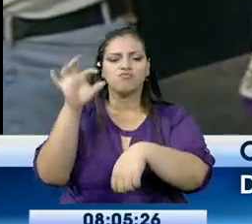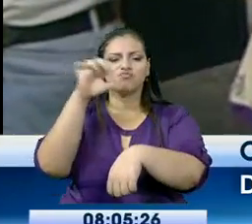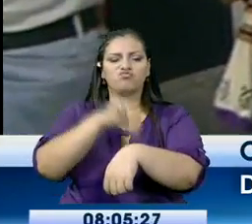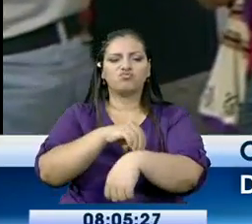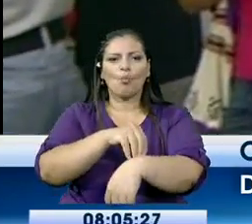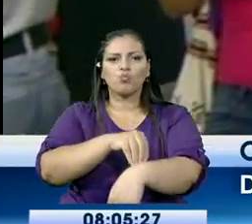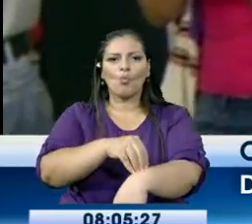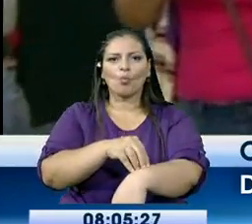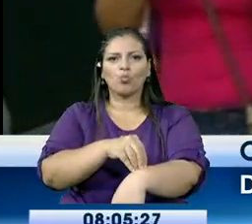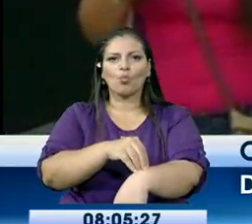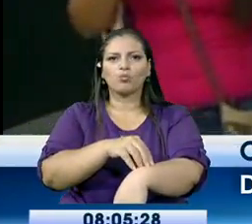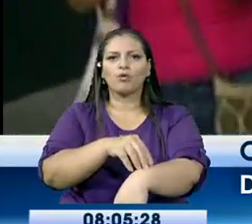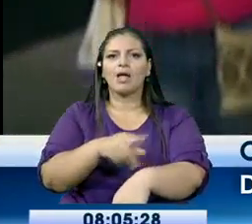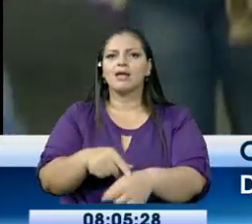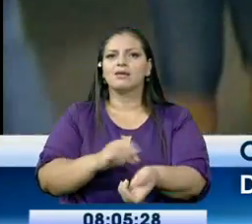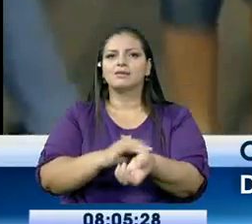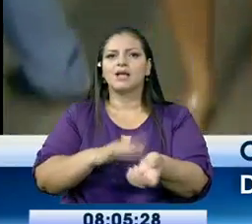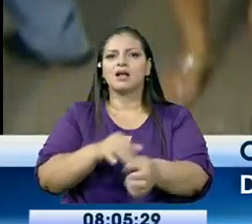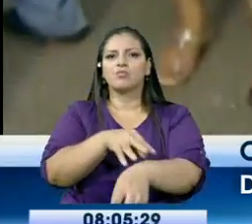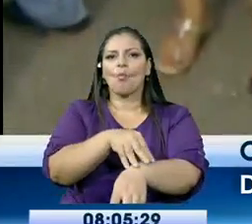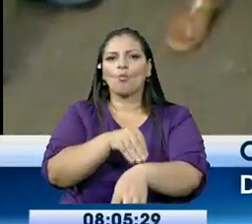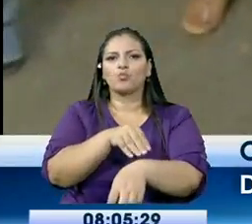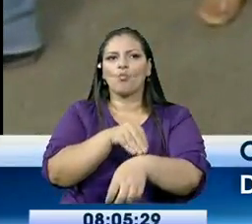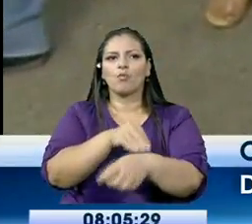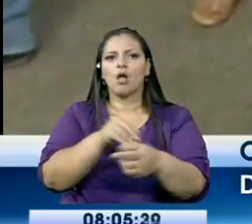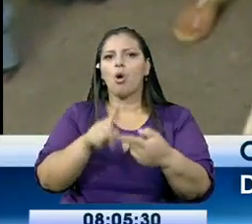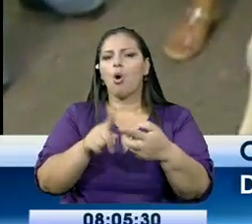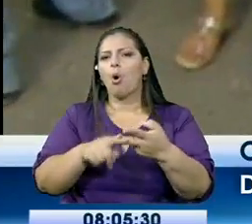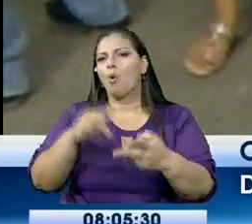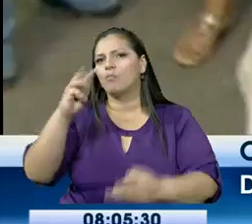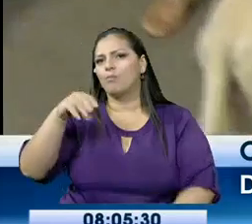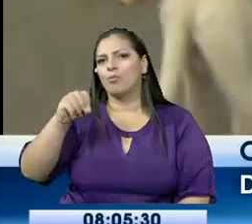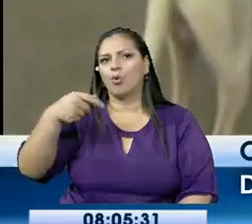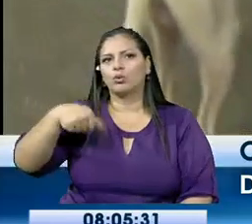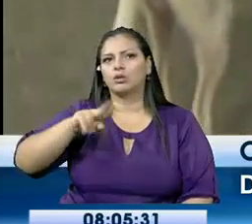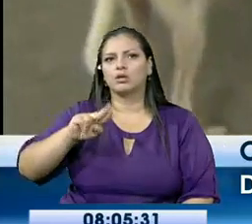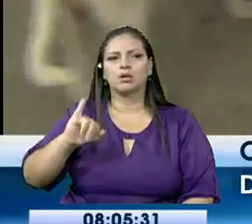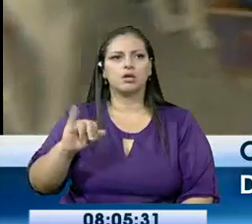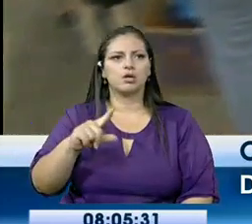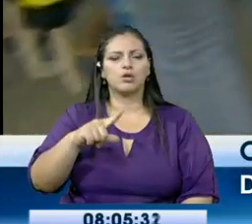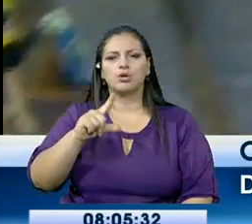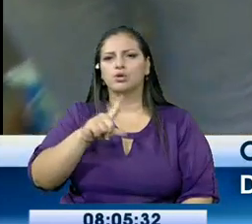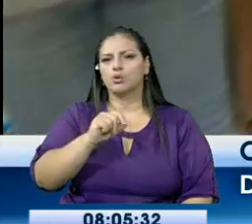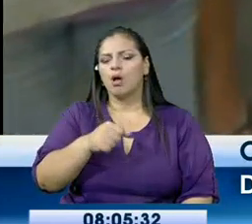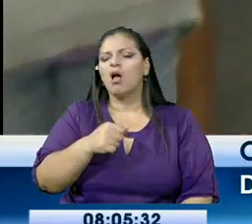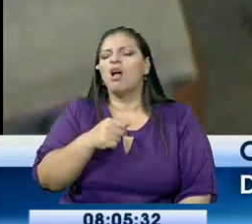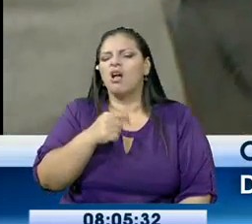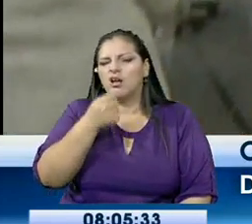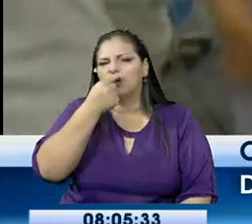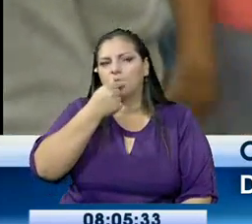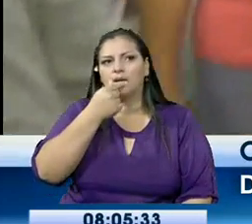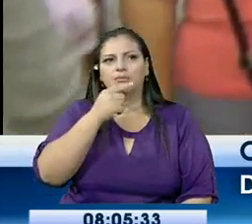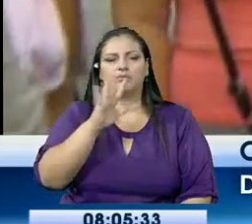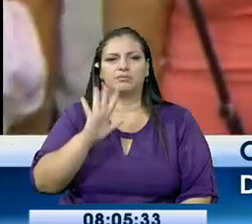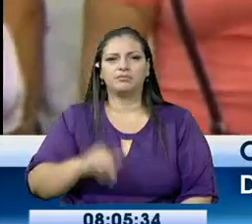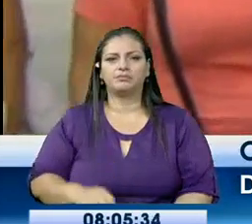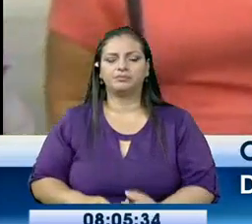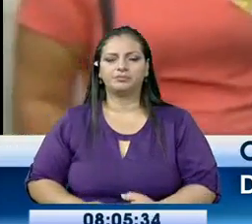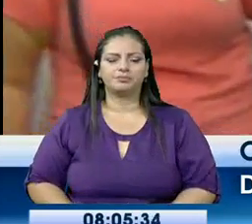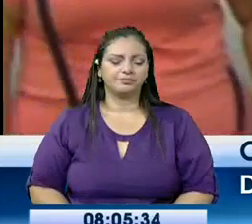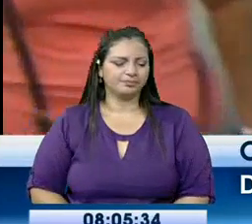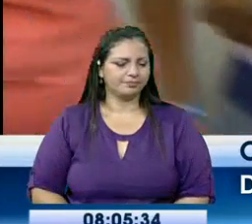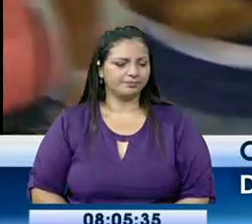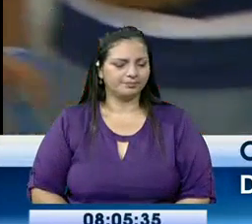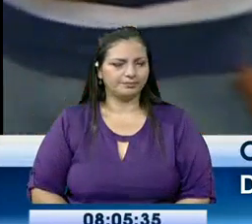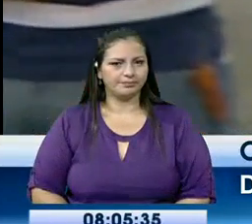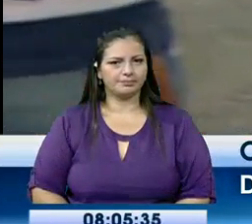favor considere la petición comunitaria al señor alcalde, al abogado Jaime Nebot, y crea, tengo la plena seguridad que nos va a escuchar porque es la palabra de